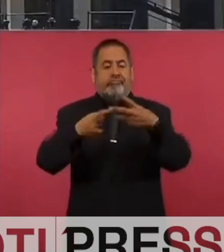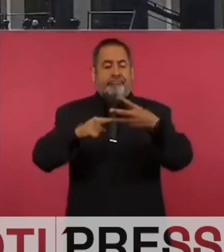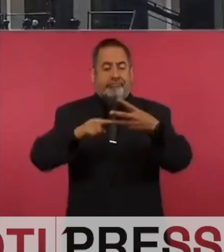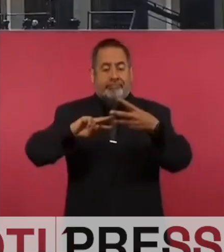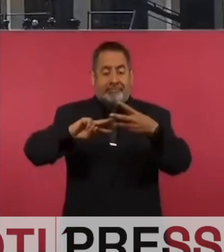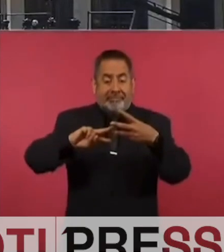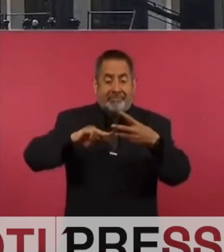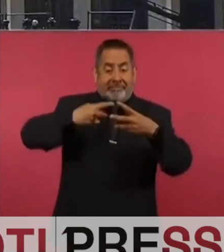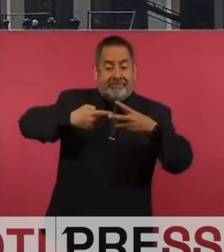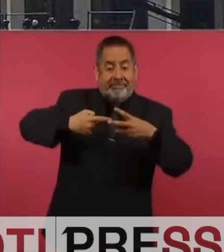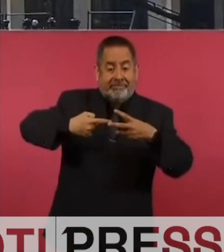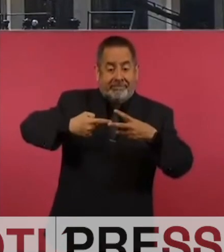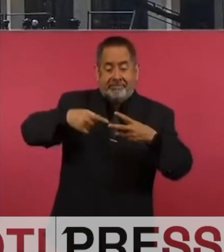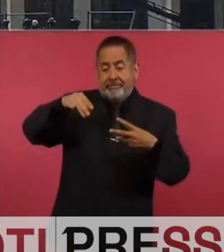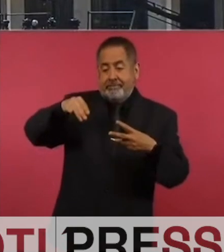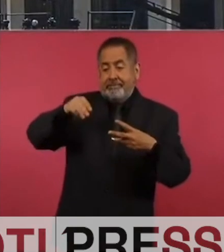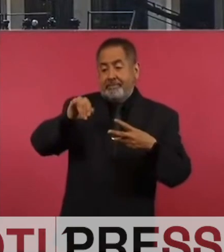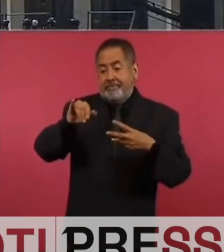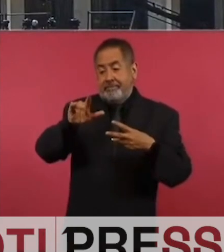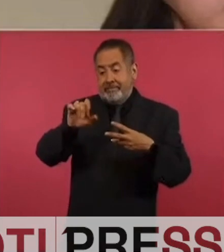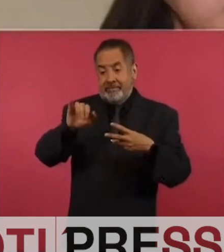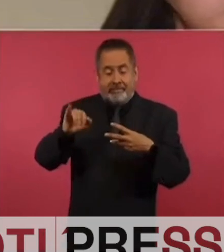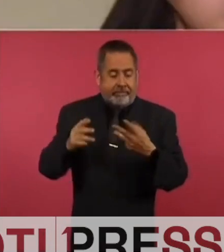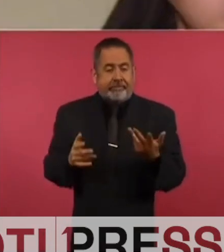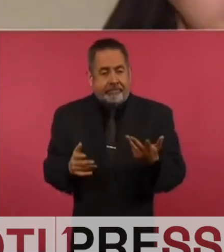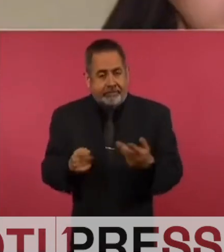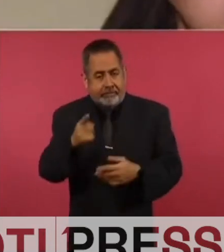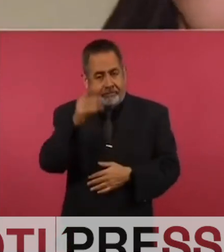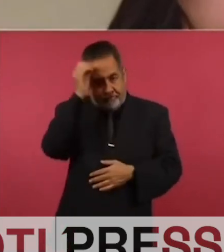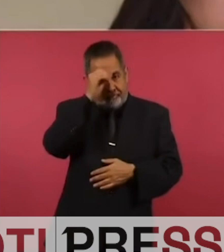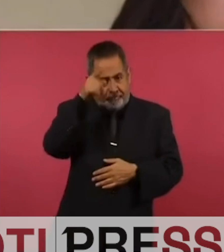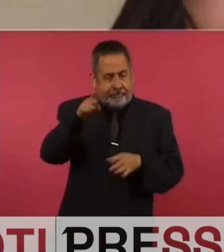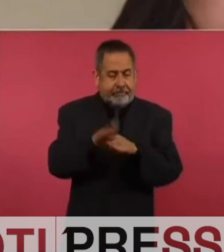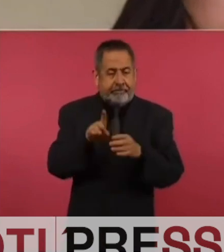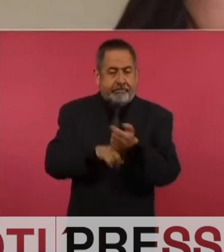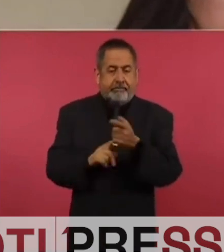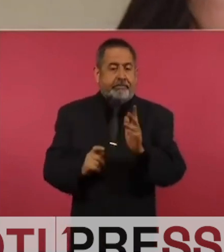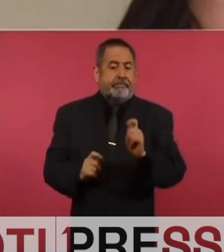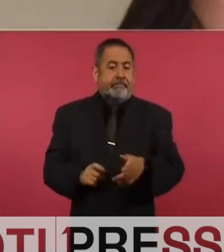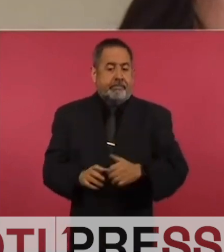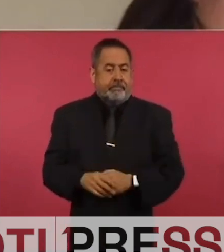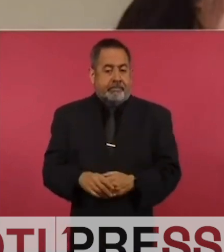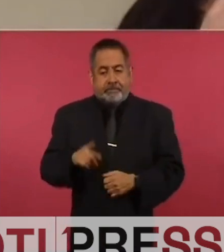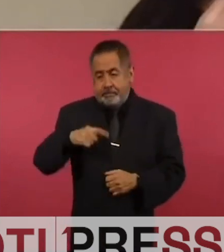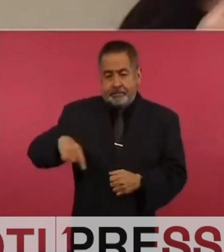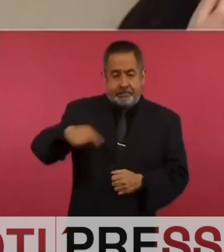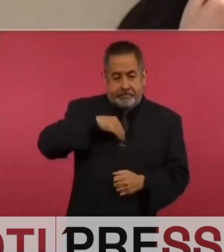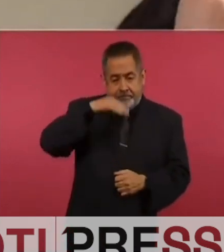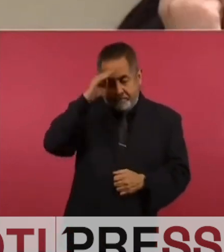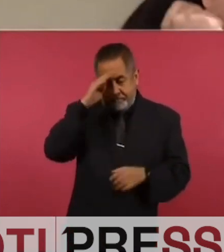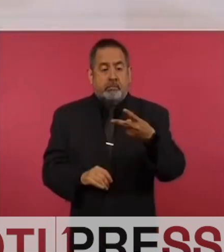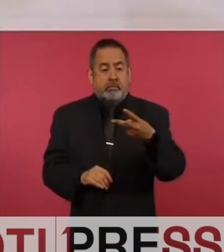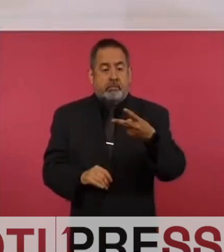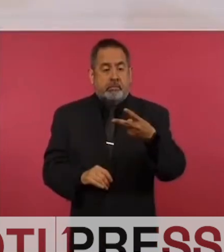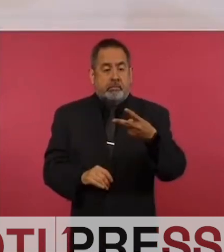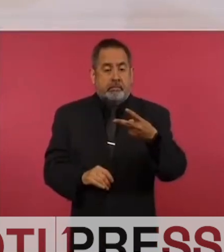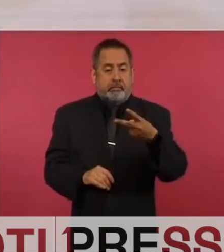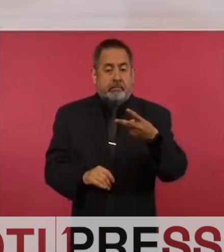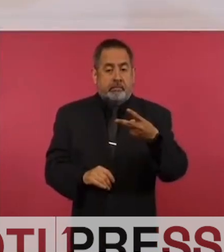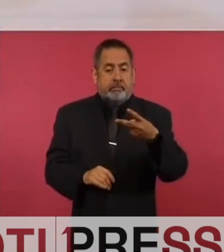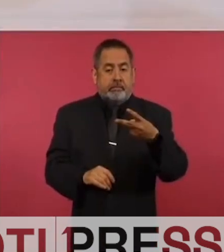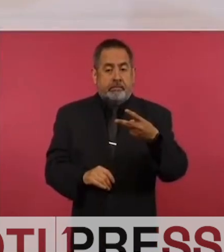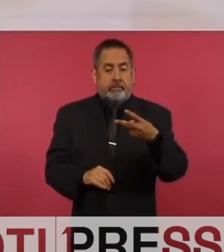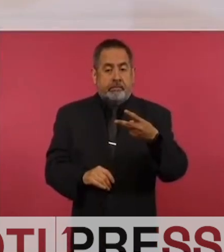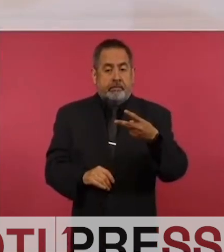non grata a Raquel Serur, la embajadora en este país. Y nos dice Ale, como siempre, estas declaraciones que nos sirven mucho